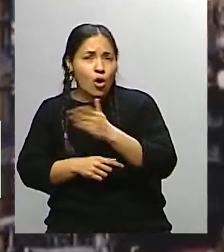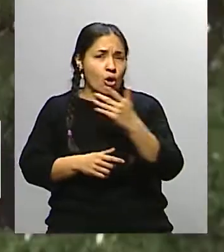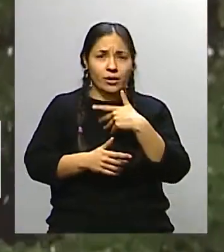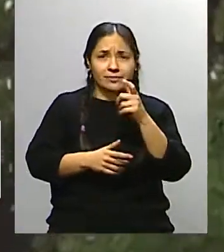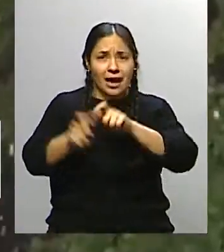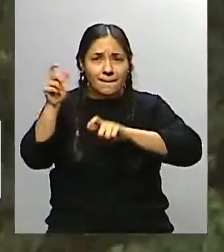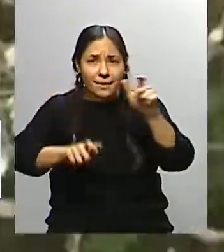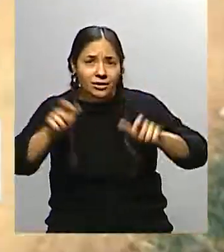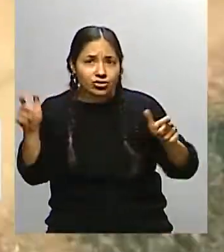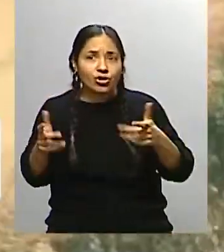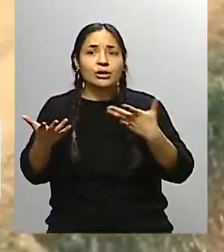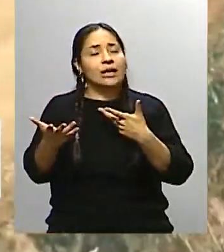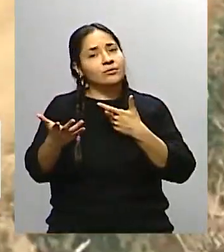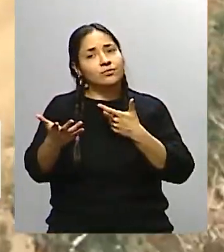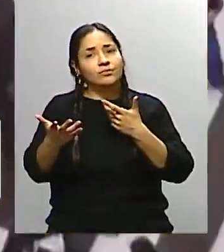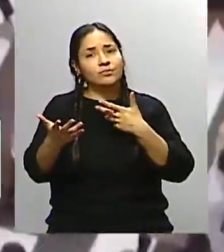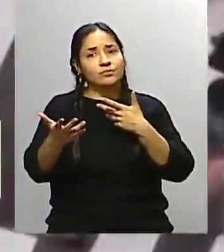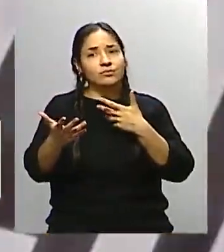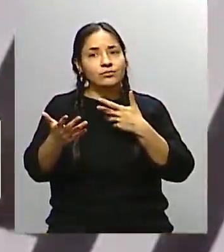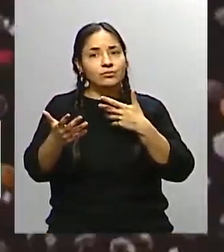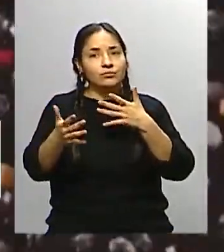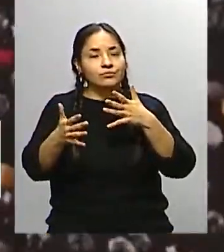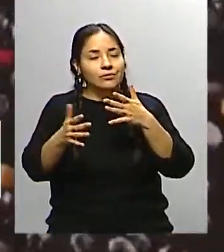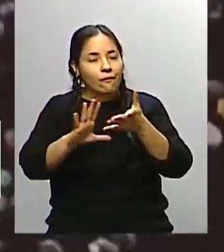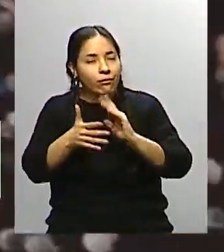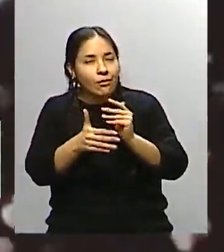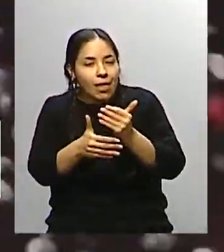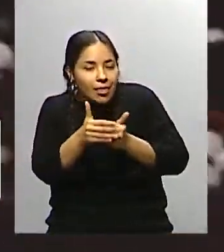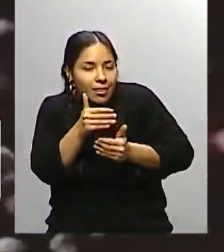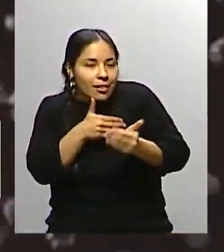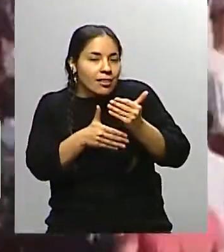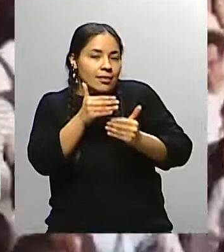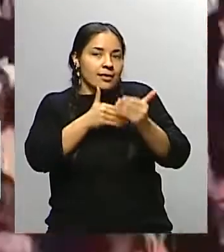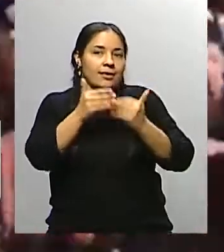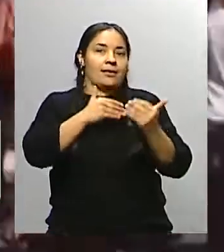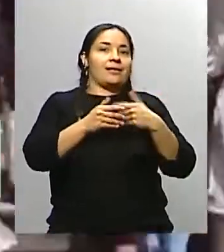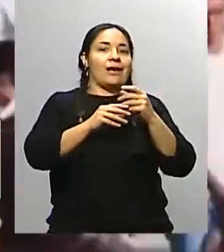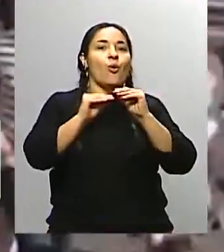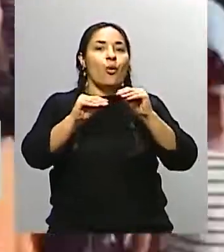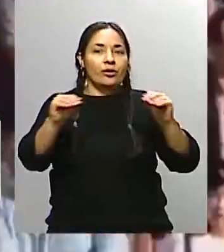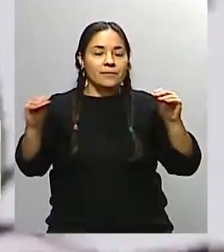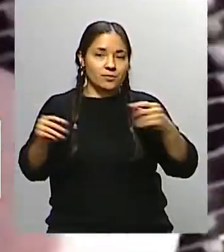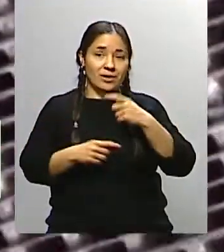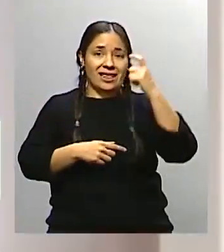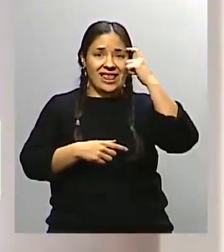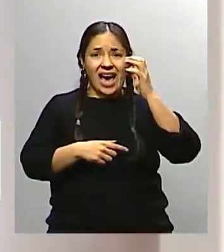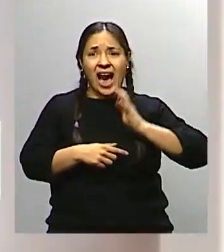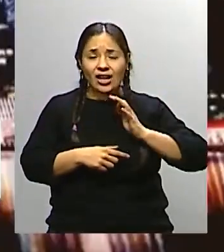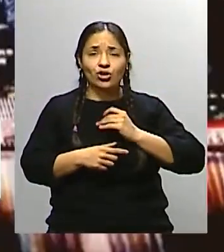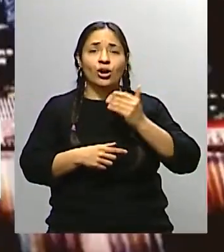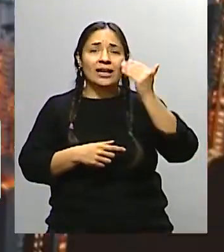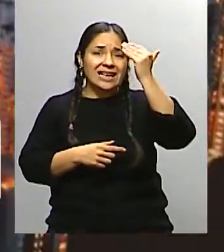poder mitigar y vivir en las condiciones que vamos a tener en unos 10, 15 años, por estrés hídrico,